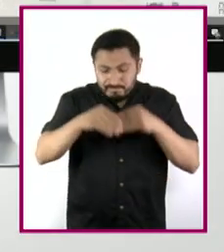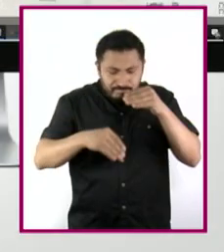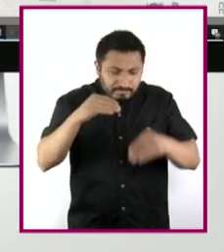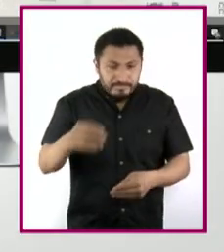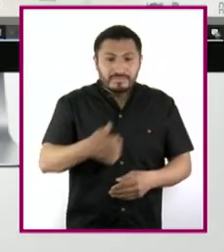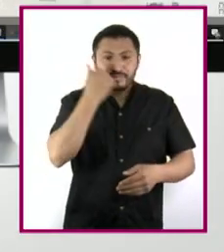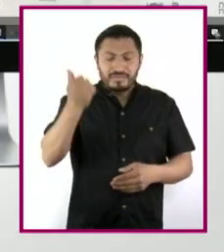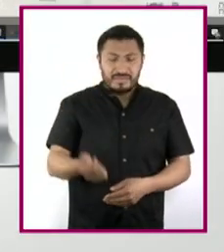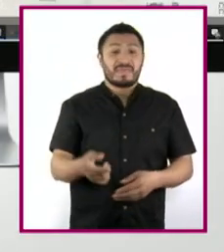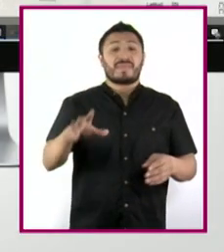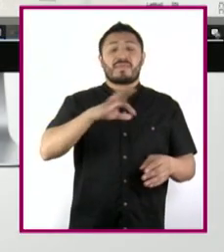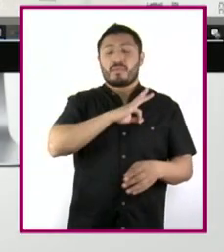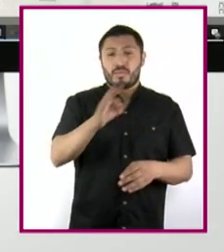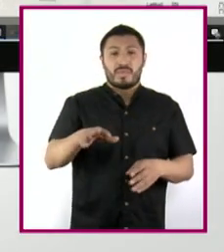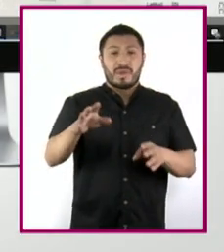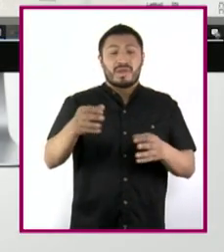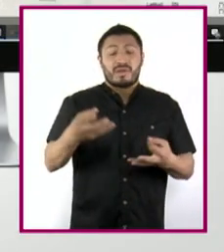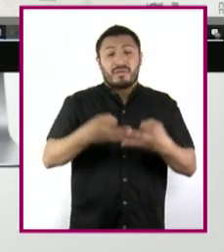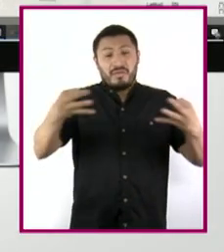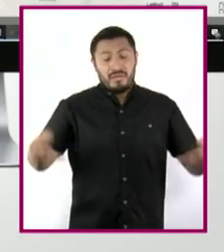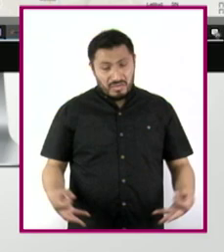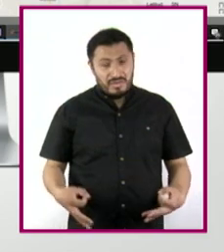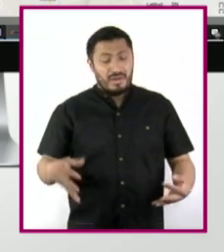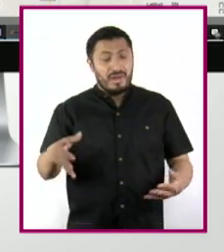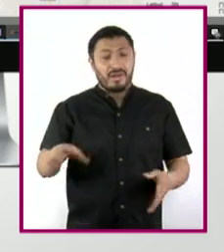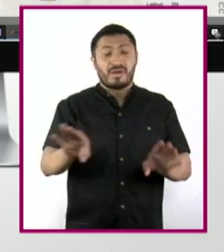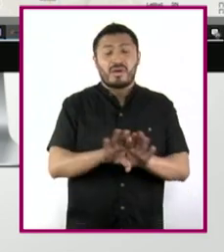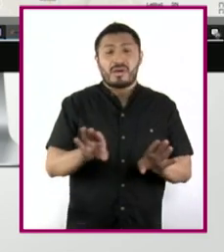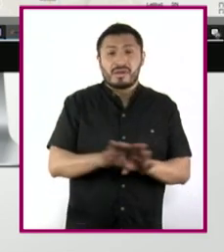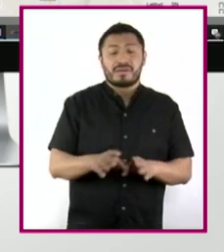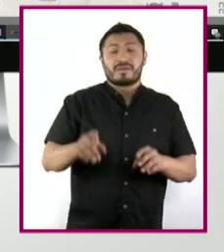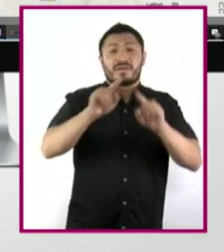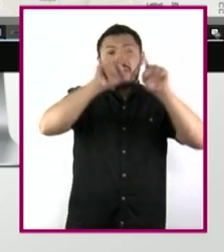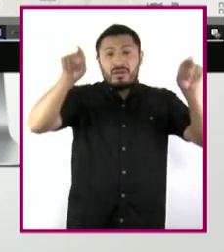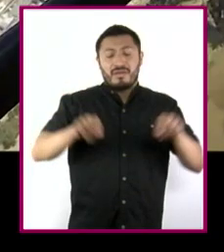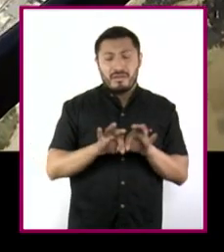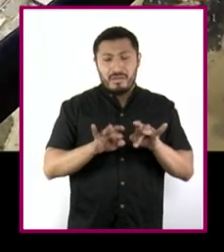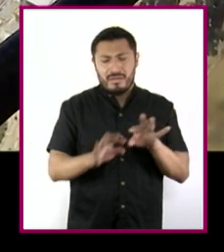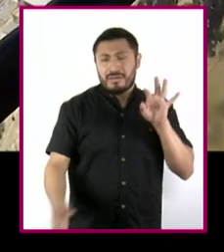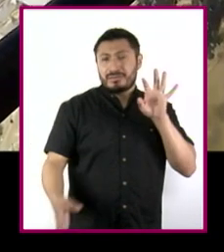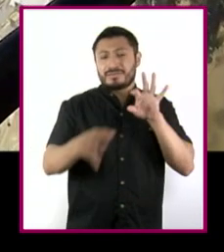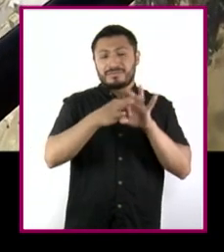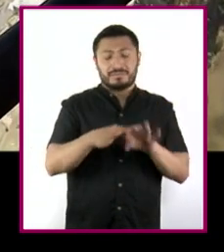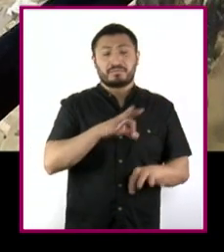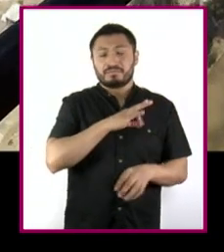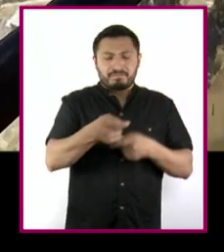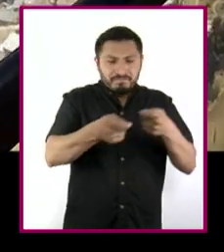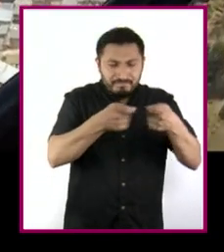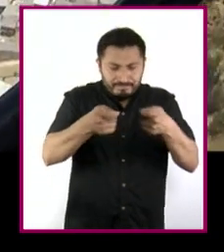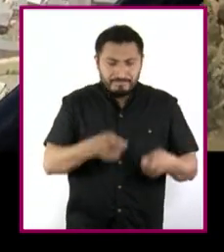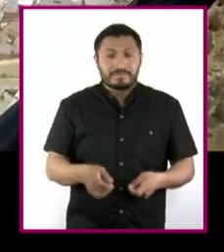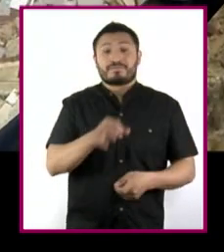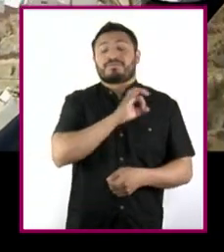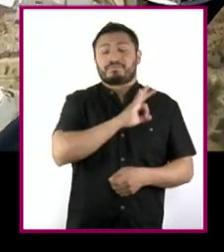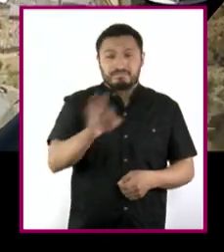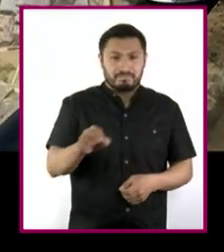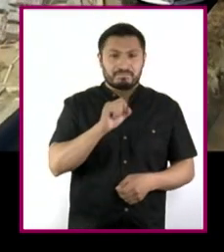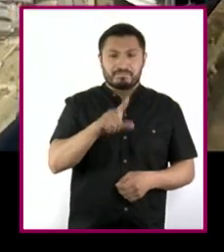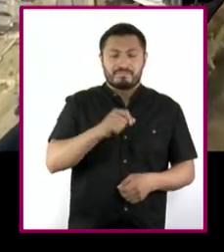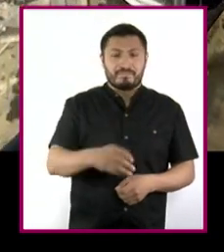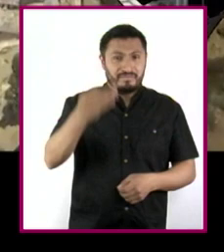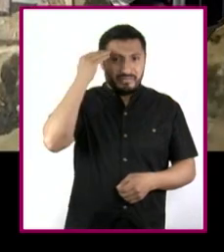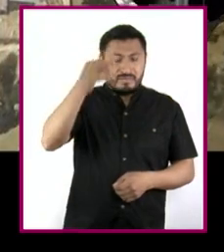través de una estación terrena, que básicamente es una computadora vinculada. También es posible seguir, en tiempo real,